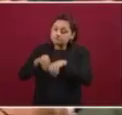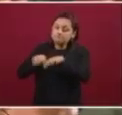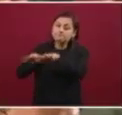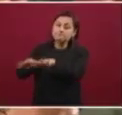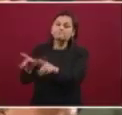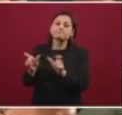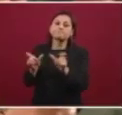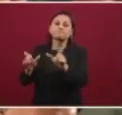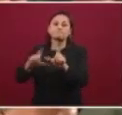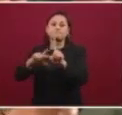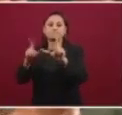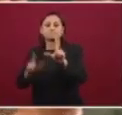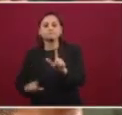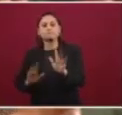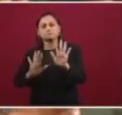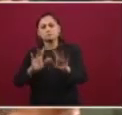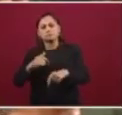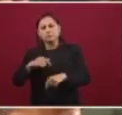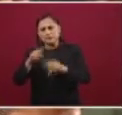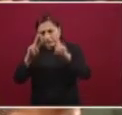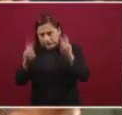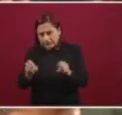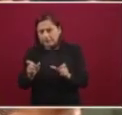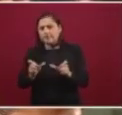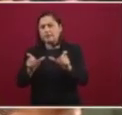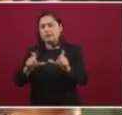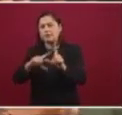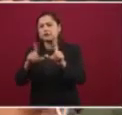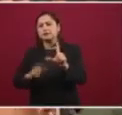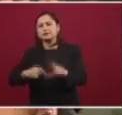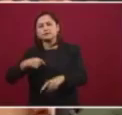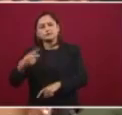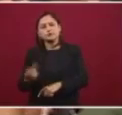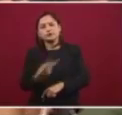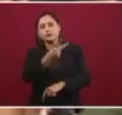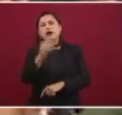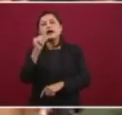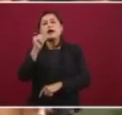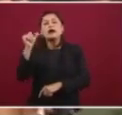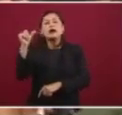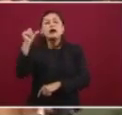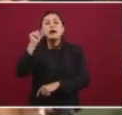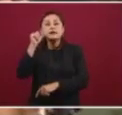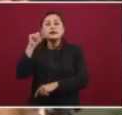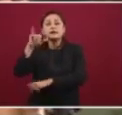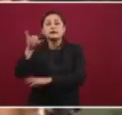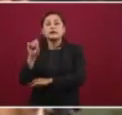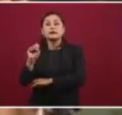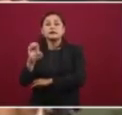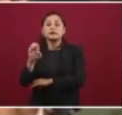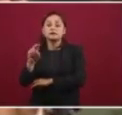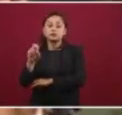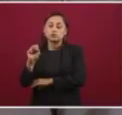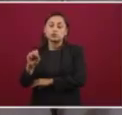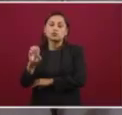de la Guardia Nacional, ayer el secretario de Seguridad de Claudio Sheinbaum, Jesús Horta, dice que